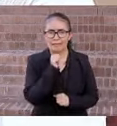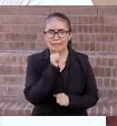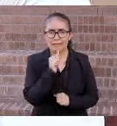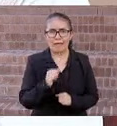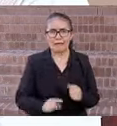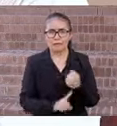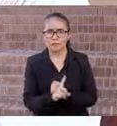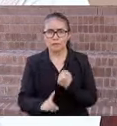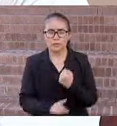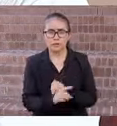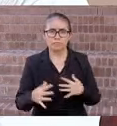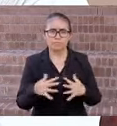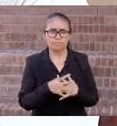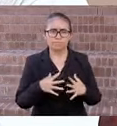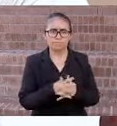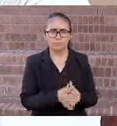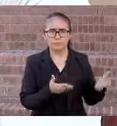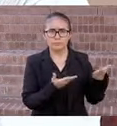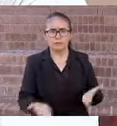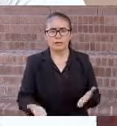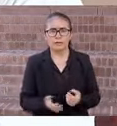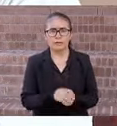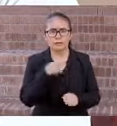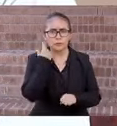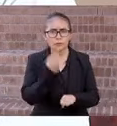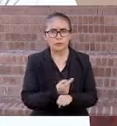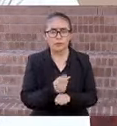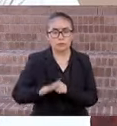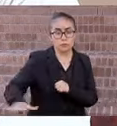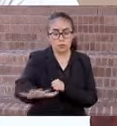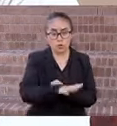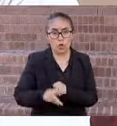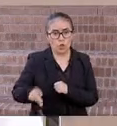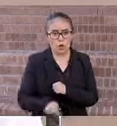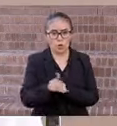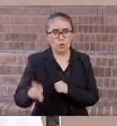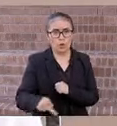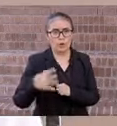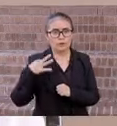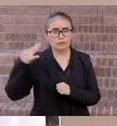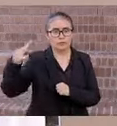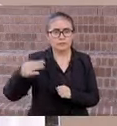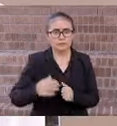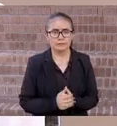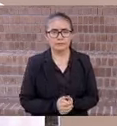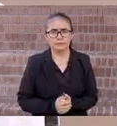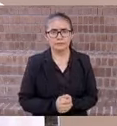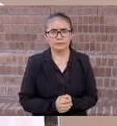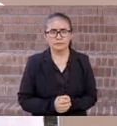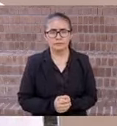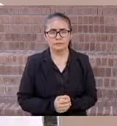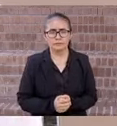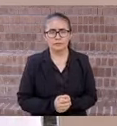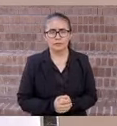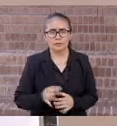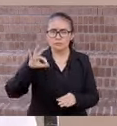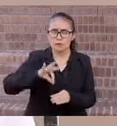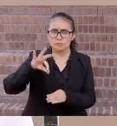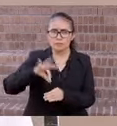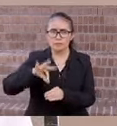llegamos por voluntad del pueblo mediante el voto